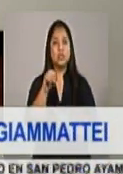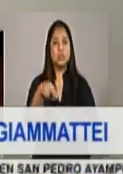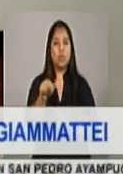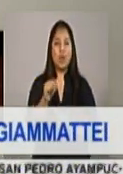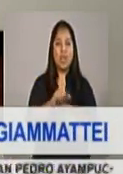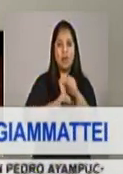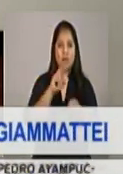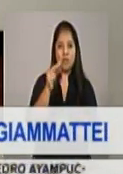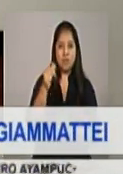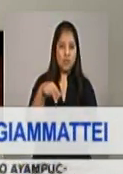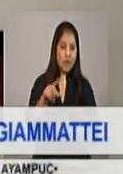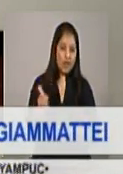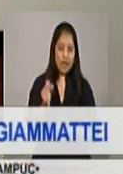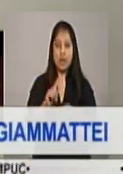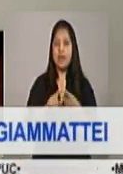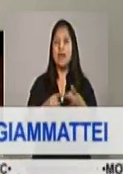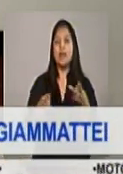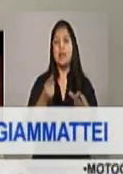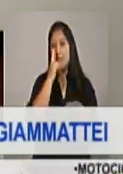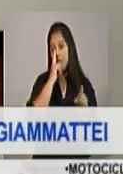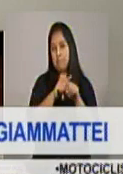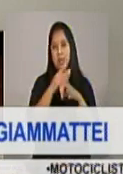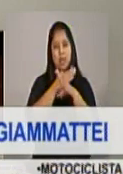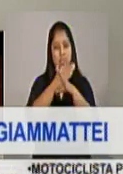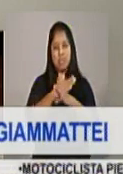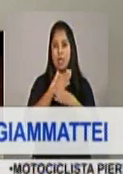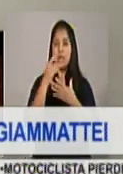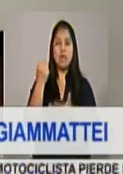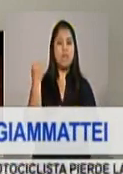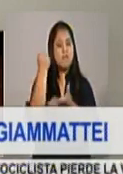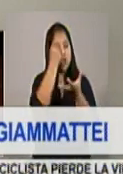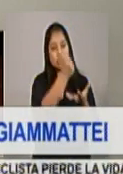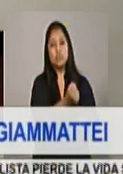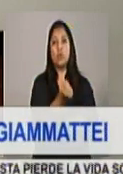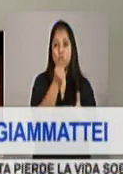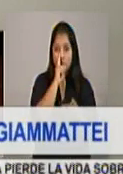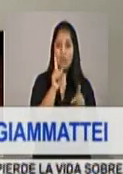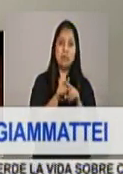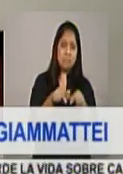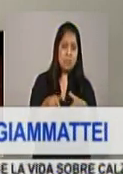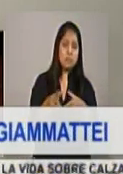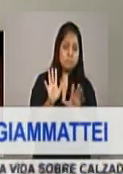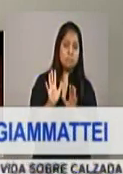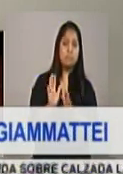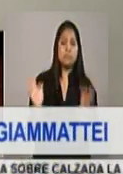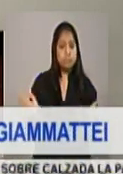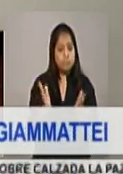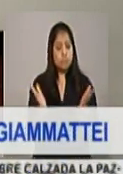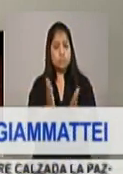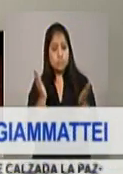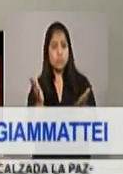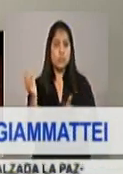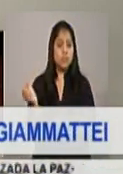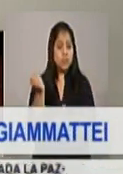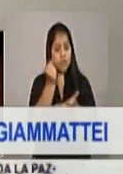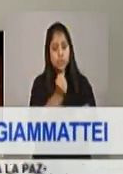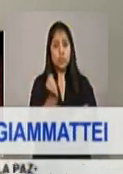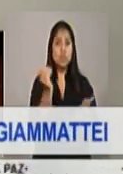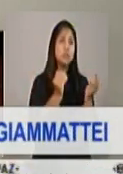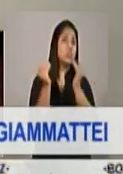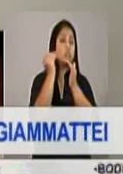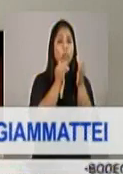de la ley parcial, una garantía de inversiones, el fomento y la inversión en la